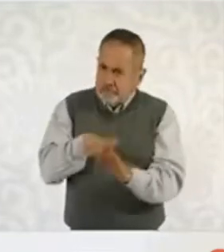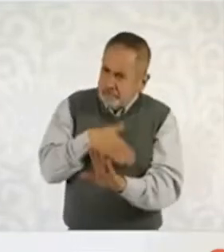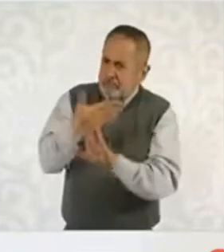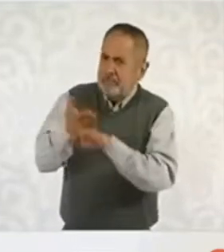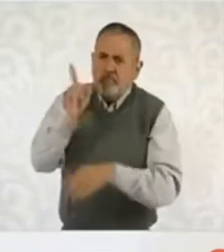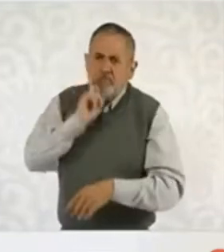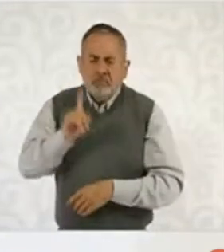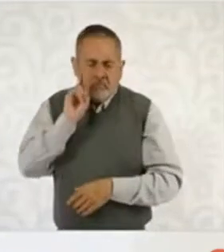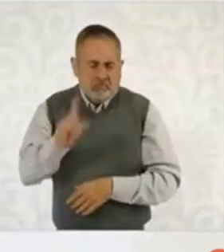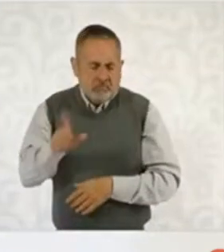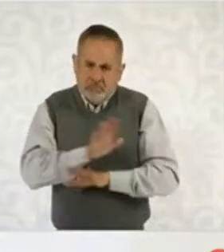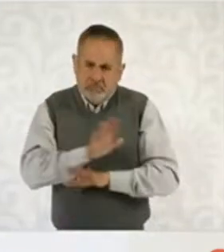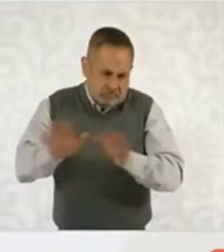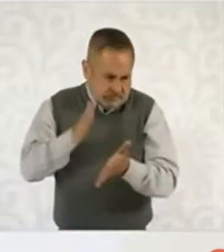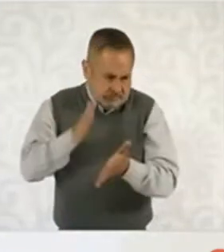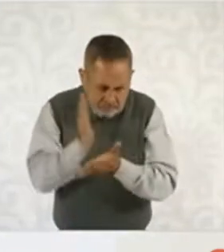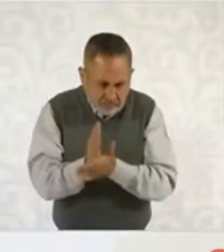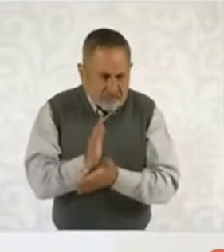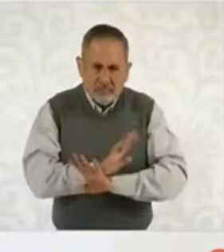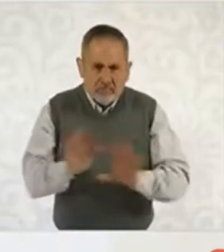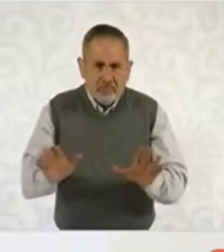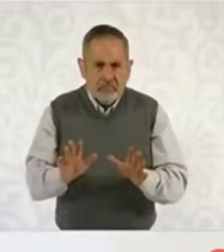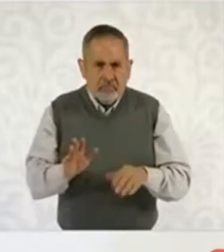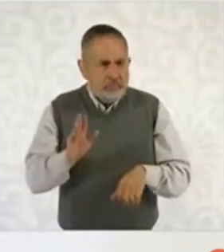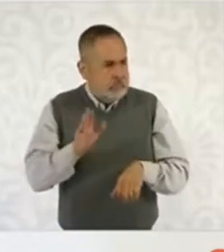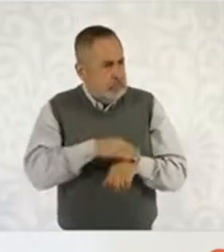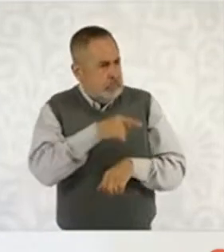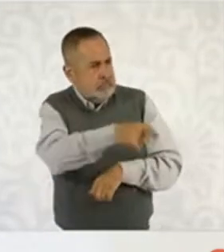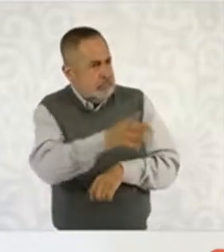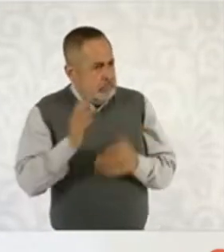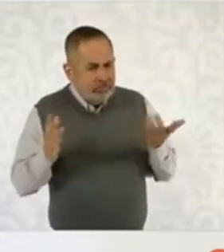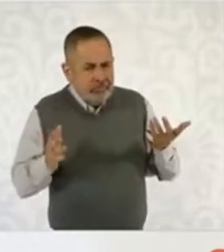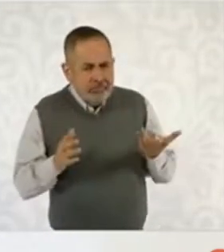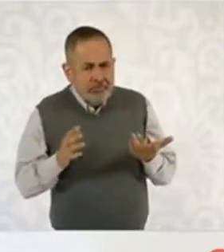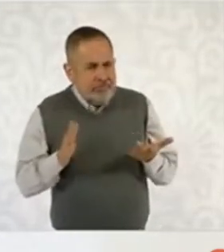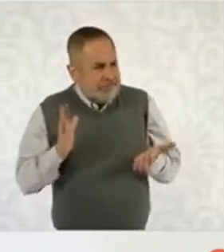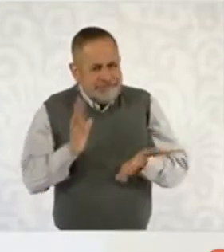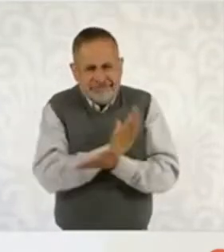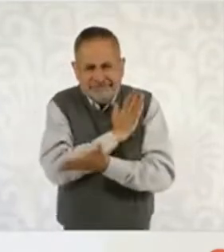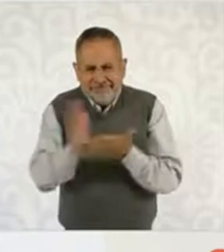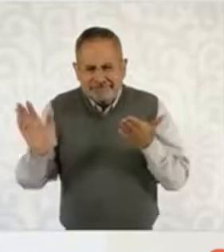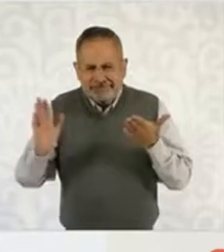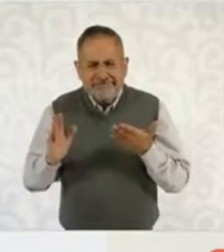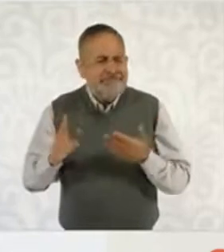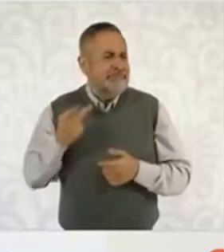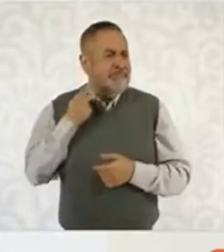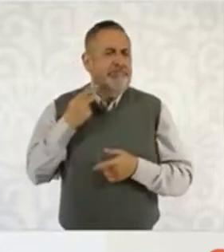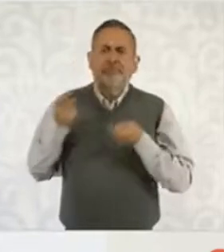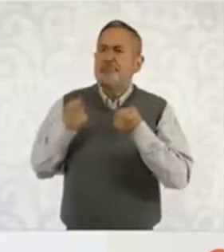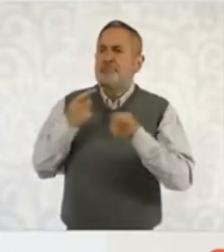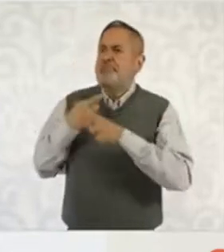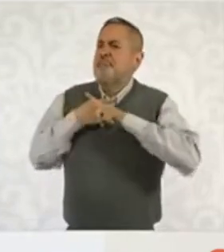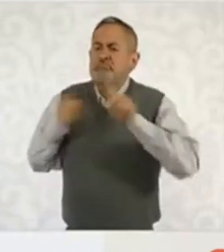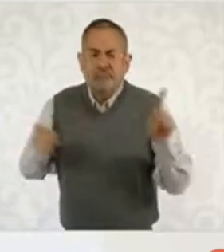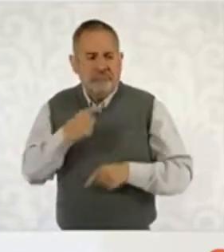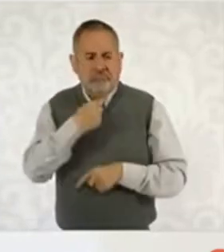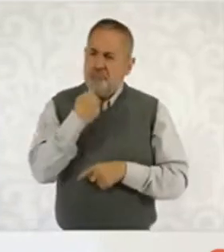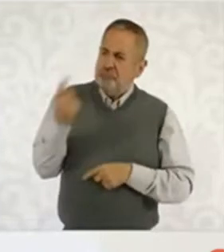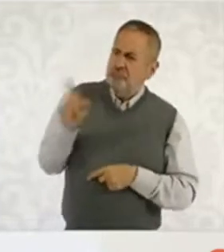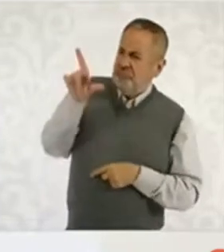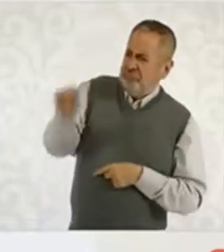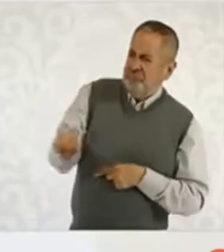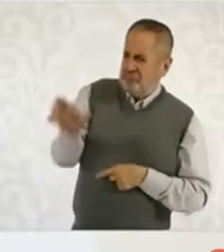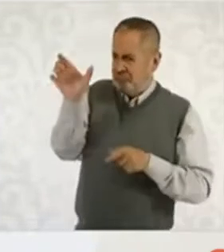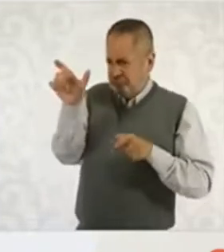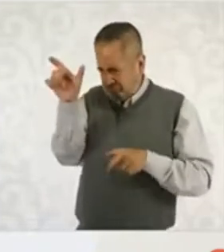tan fuerte contra las mujeres, por un problema que no tiene nada que ver con la forma en que gobiernas o lo que hiciste o lo que no